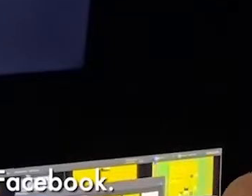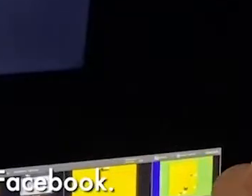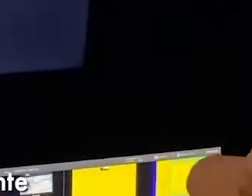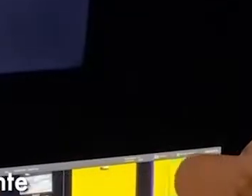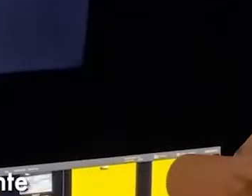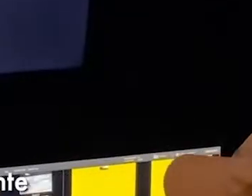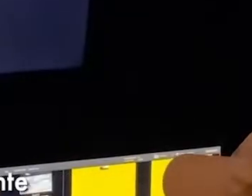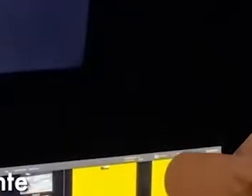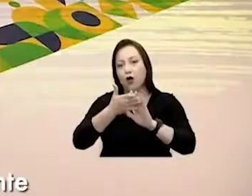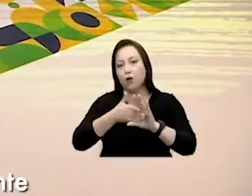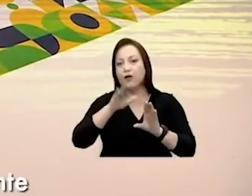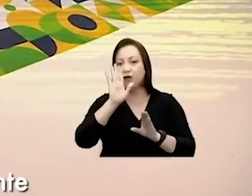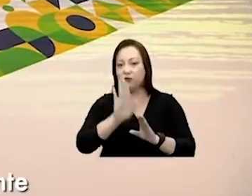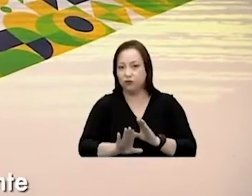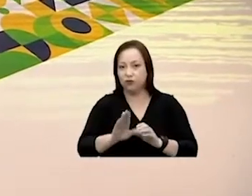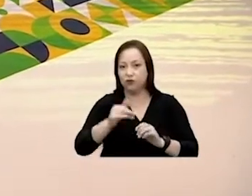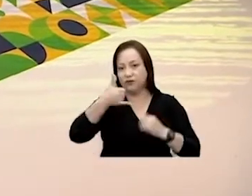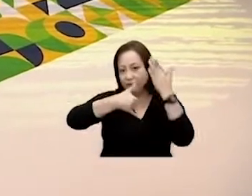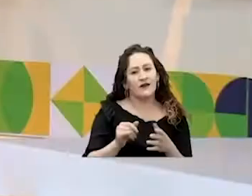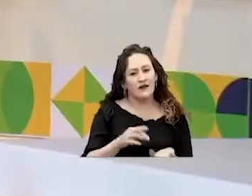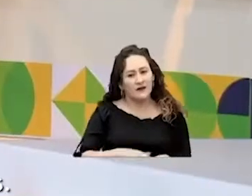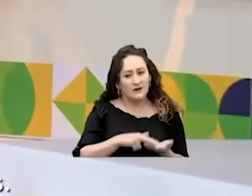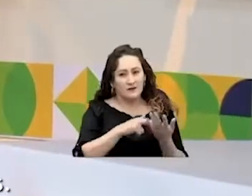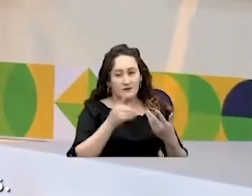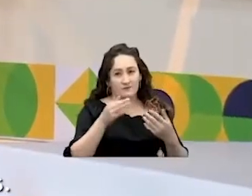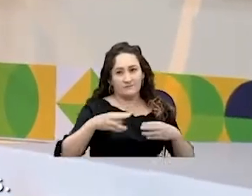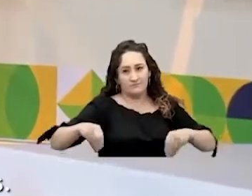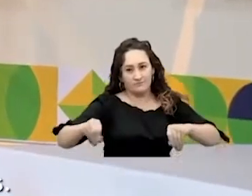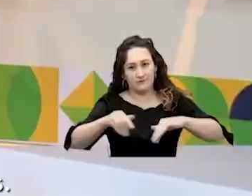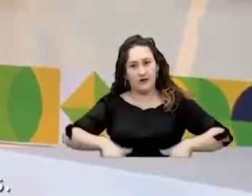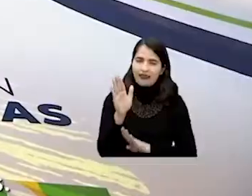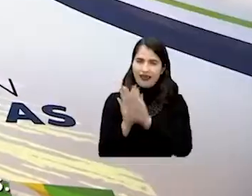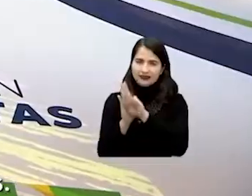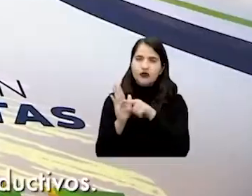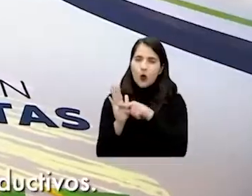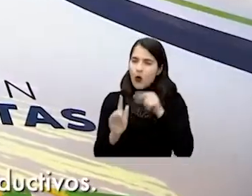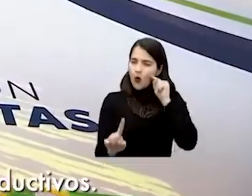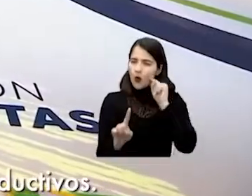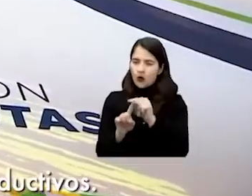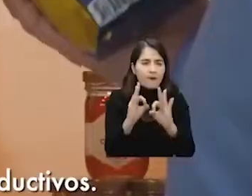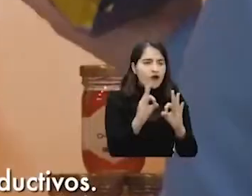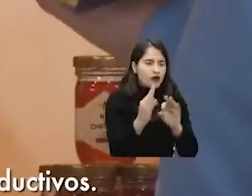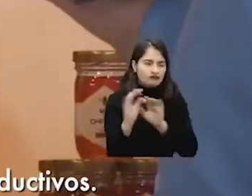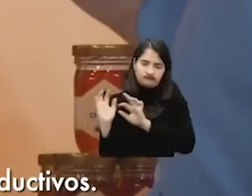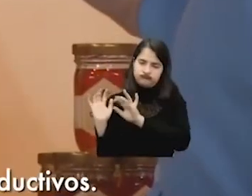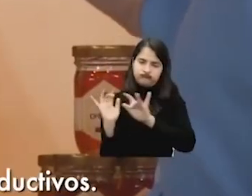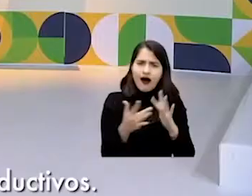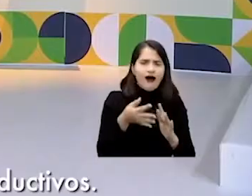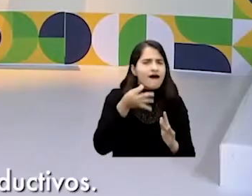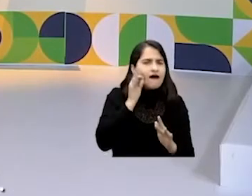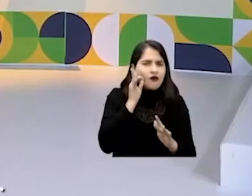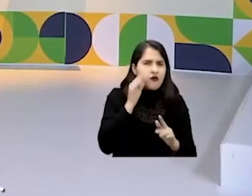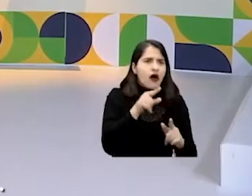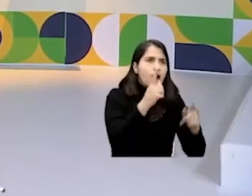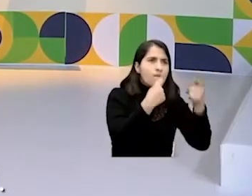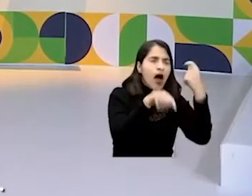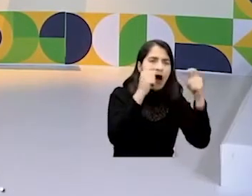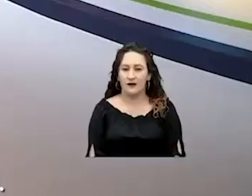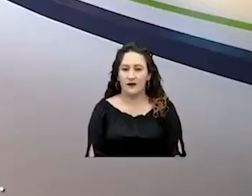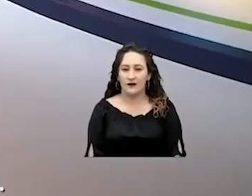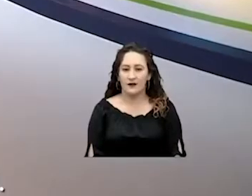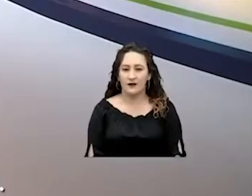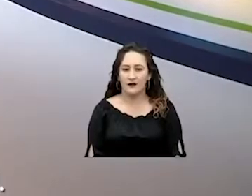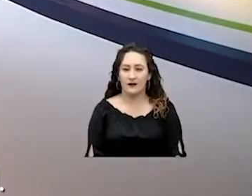Facebook. El lenguaje fue claro e incluyente y logró evidenciar el cumplimiento a las víctimas, la implementación de proyectos productivos y la